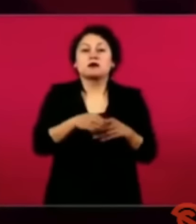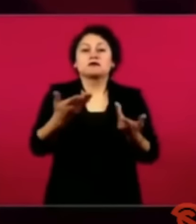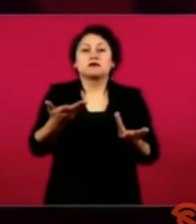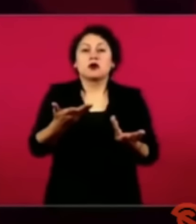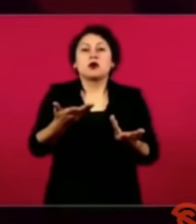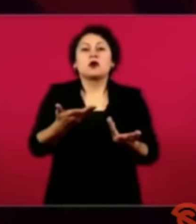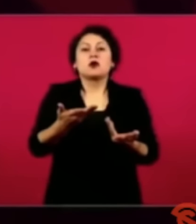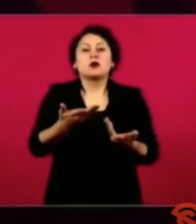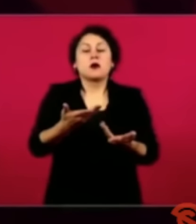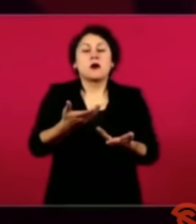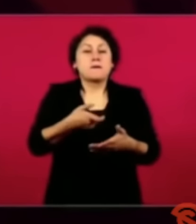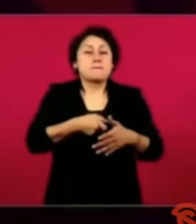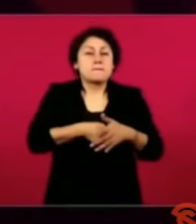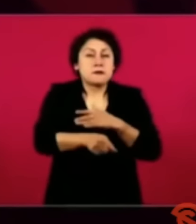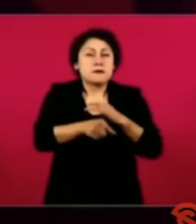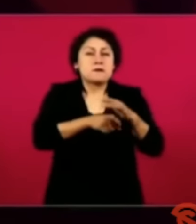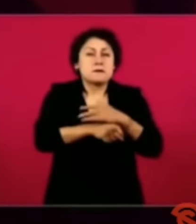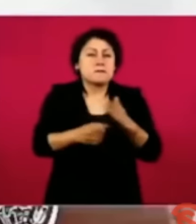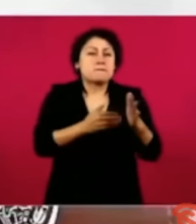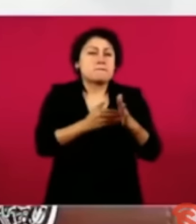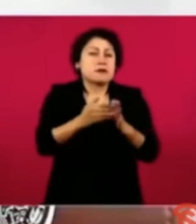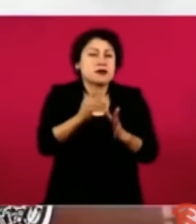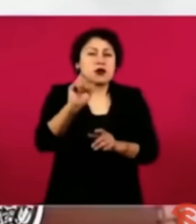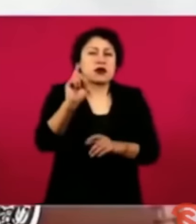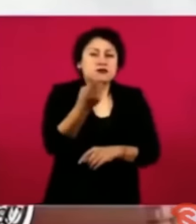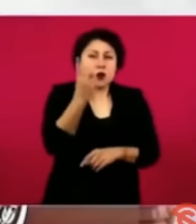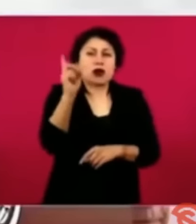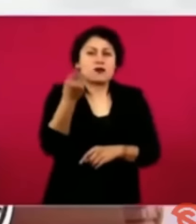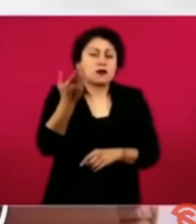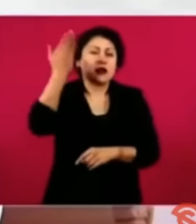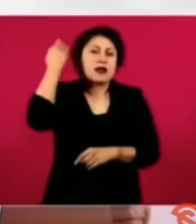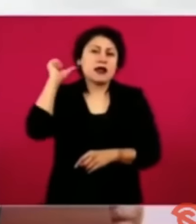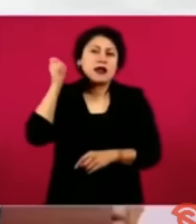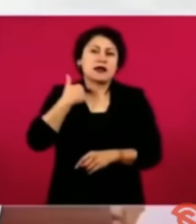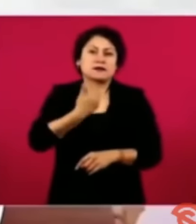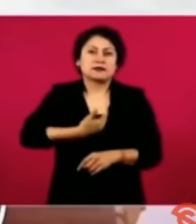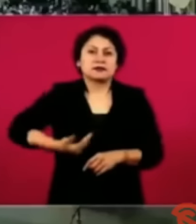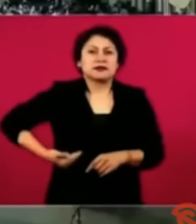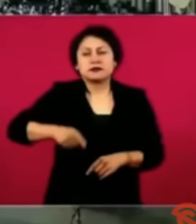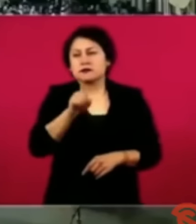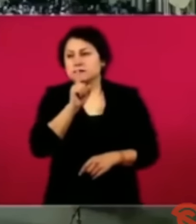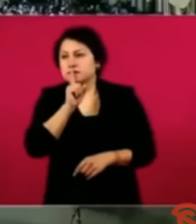sexenio pasado de Enrique Peña Nieto, que al final se dio a conocer aquí en la mañanera.